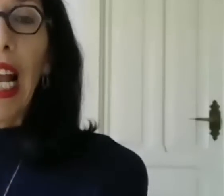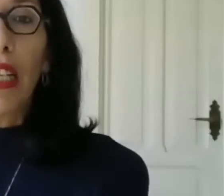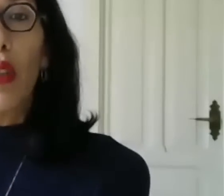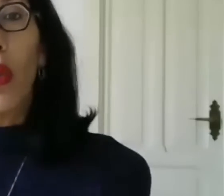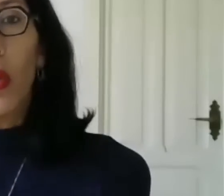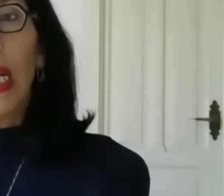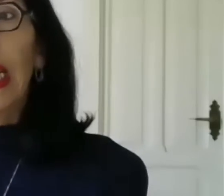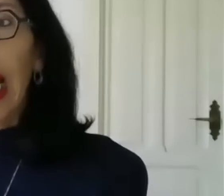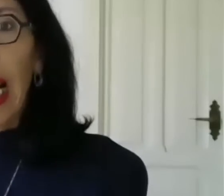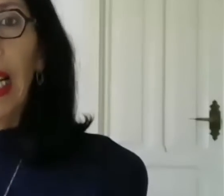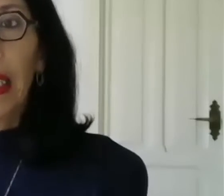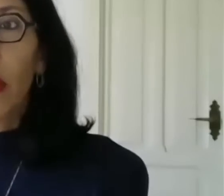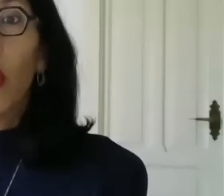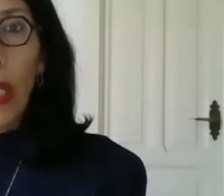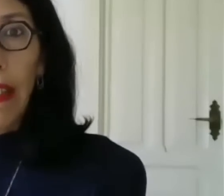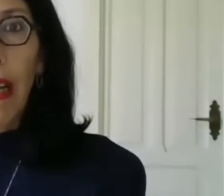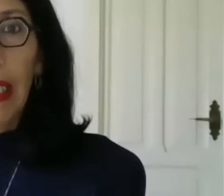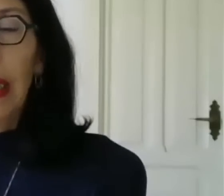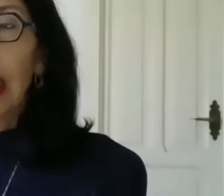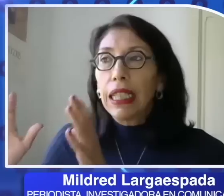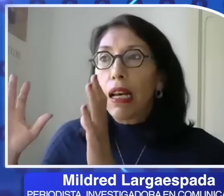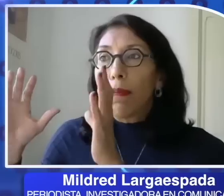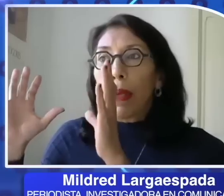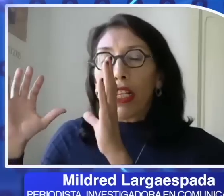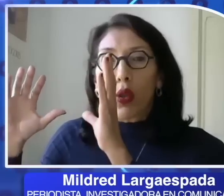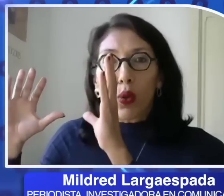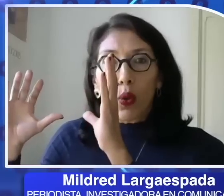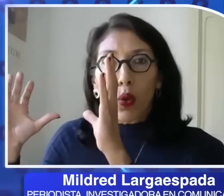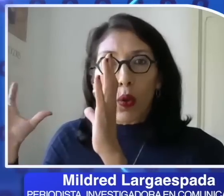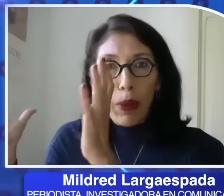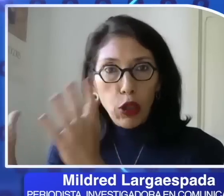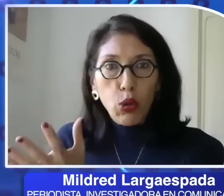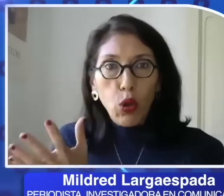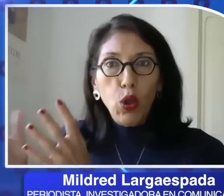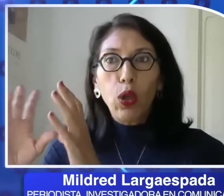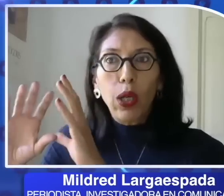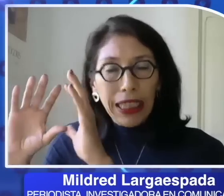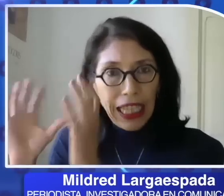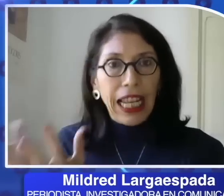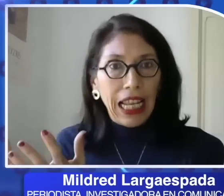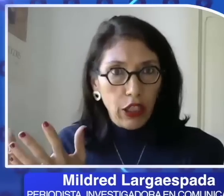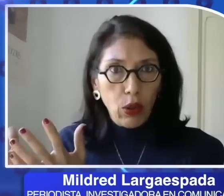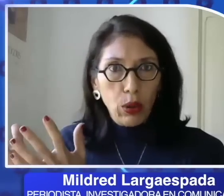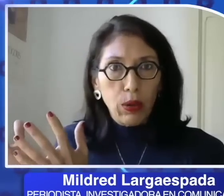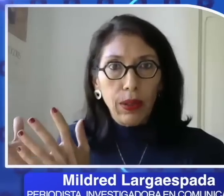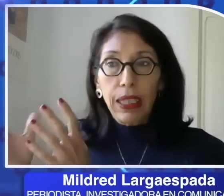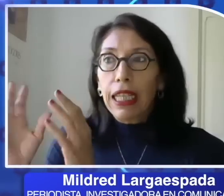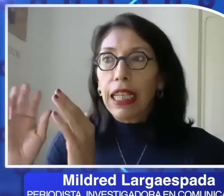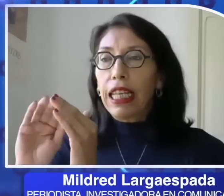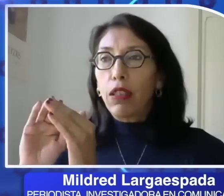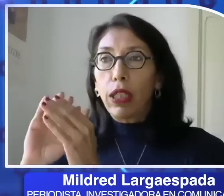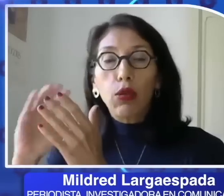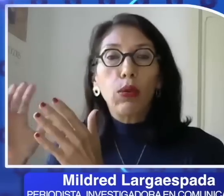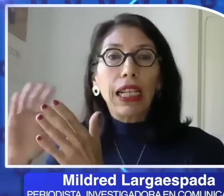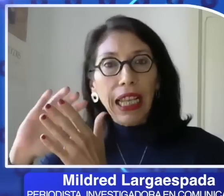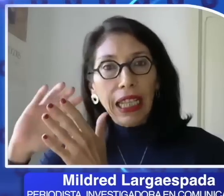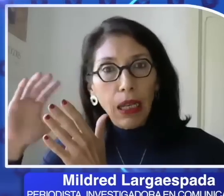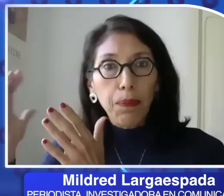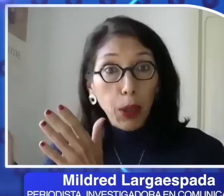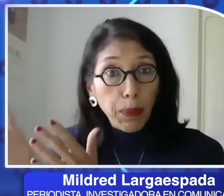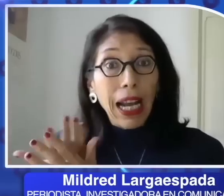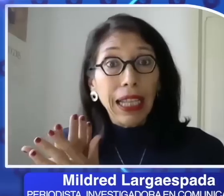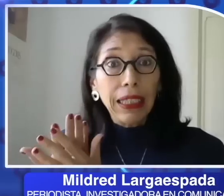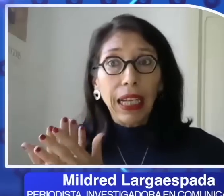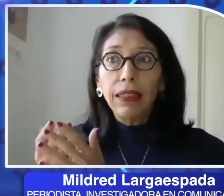han creado una red nueva, pero solo entre ellos. Es una red